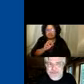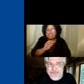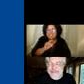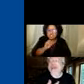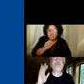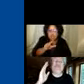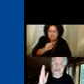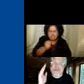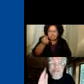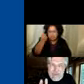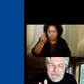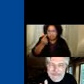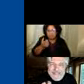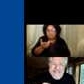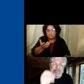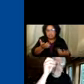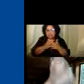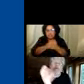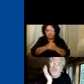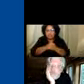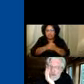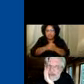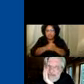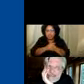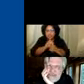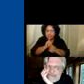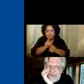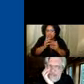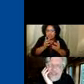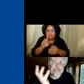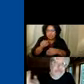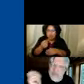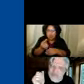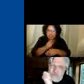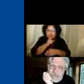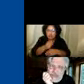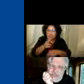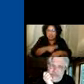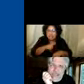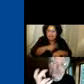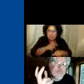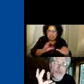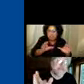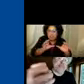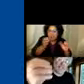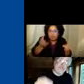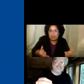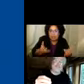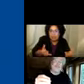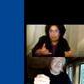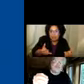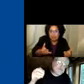soporte directo. Y desafortunadamente, o tal vez afortunadamente, no sé, es la única programa de